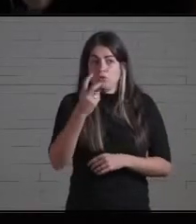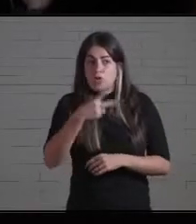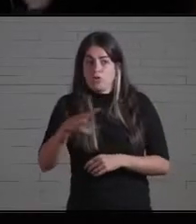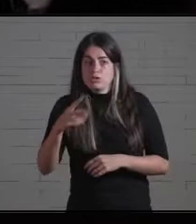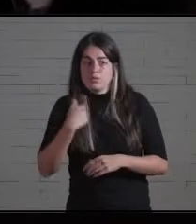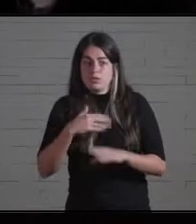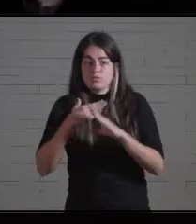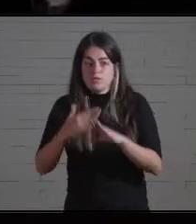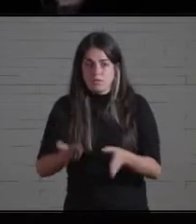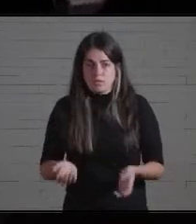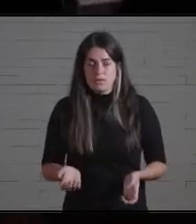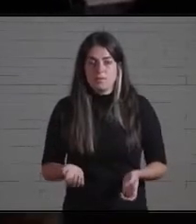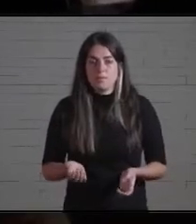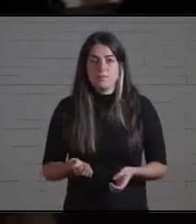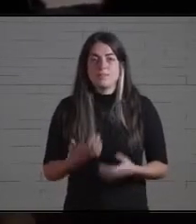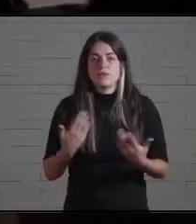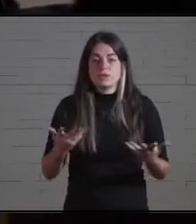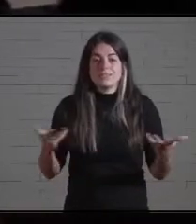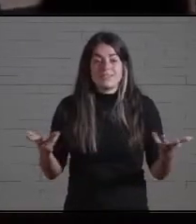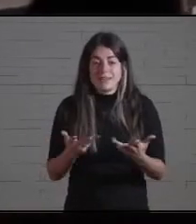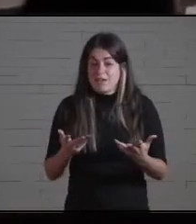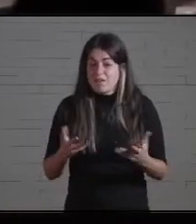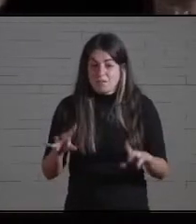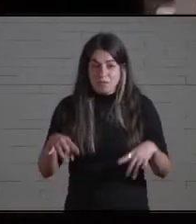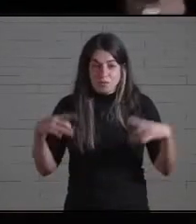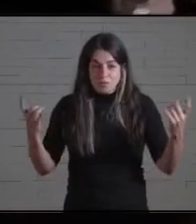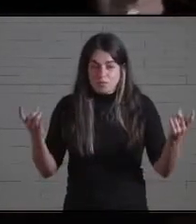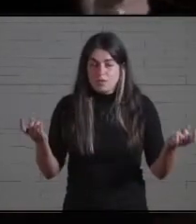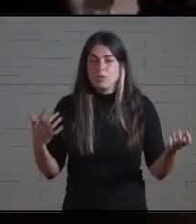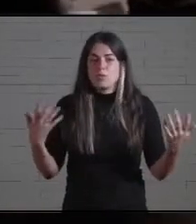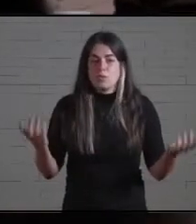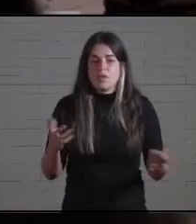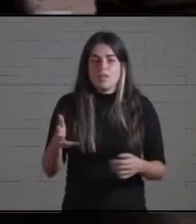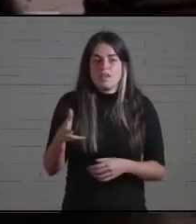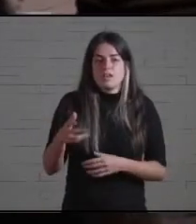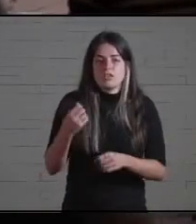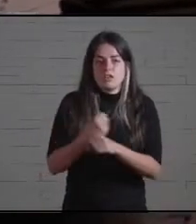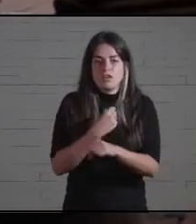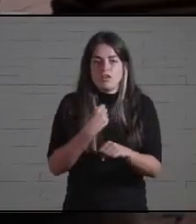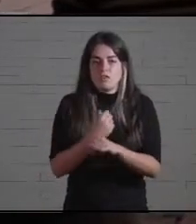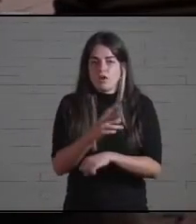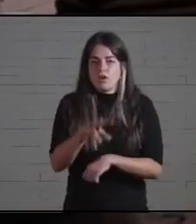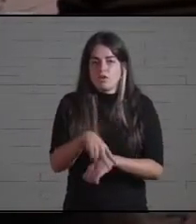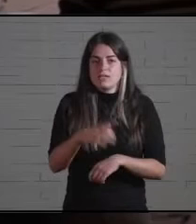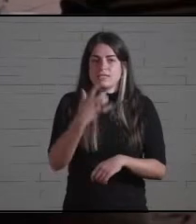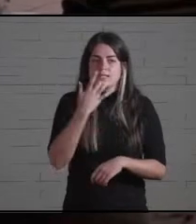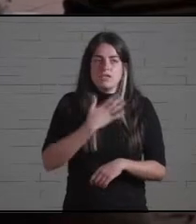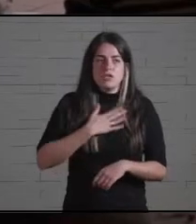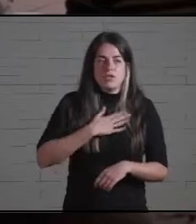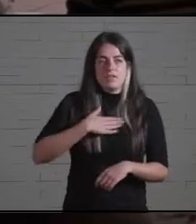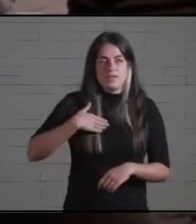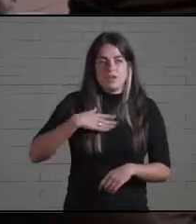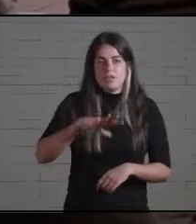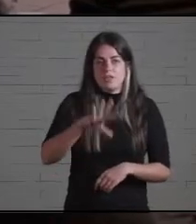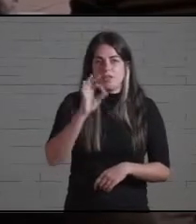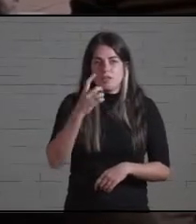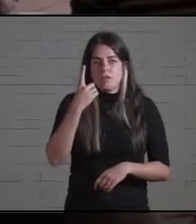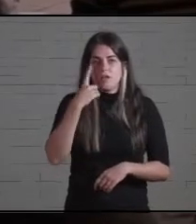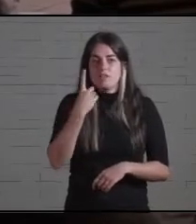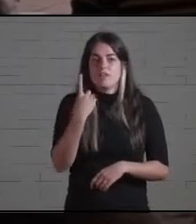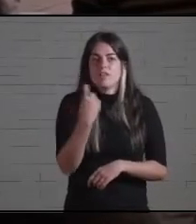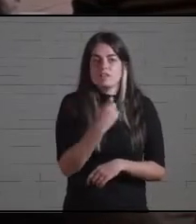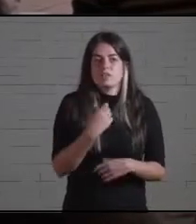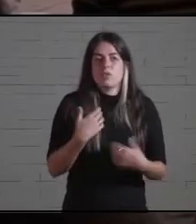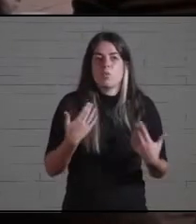suficiente. Y más grave todavía, ya no es un derecho laboral que tú puedas decidir cuándo lo